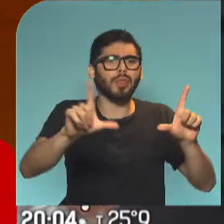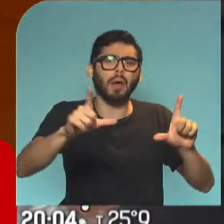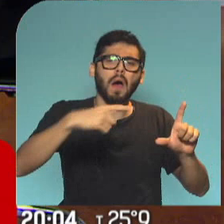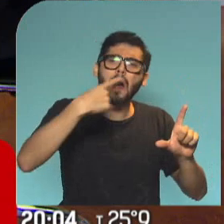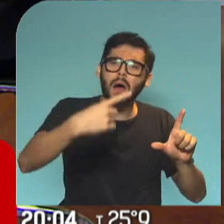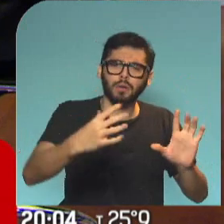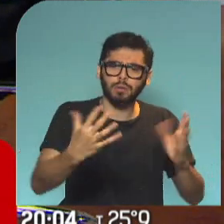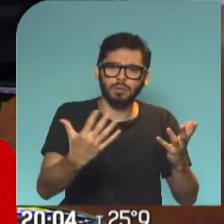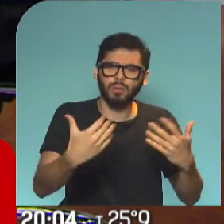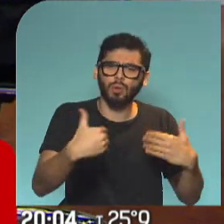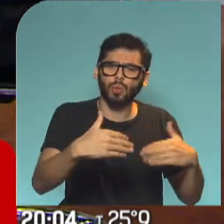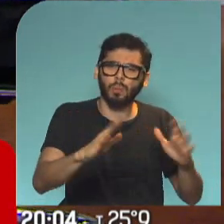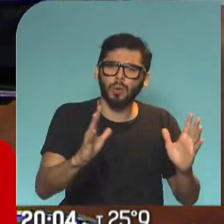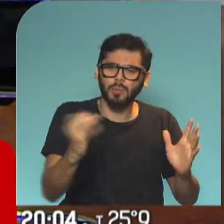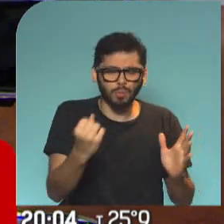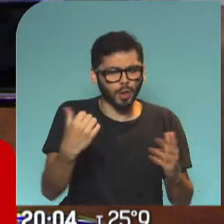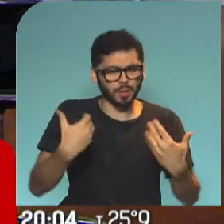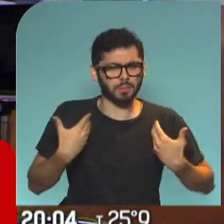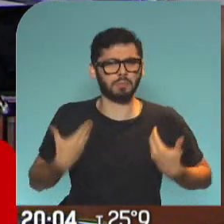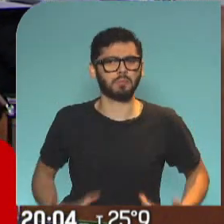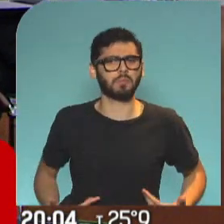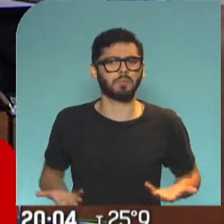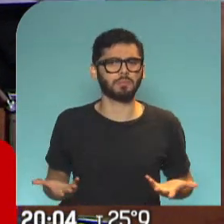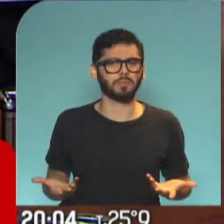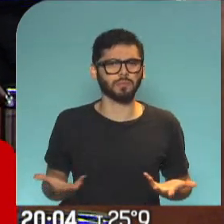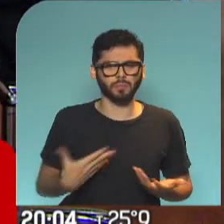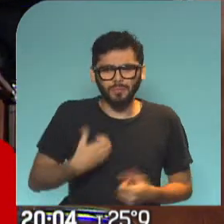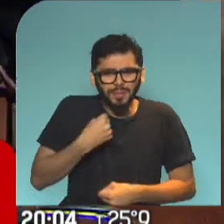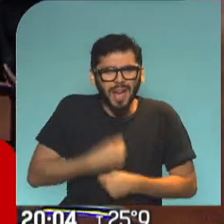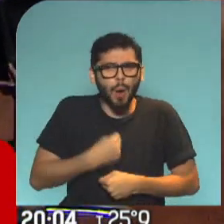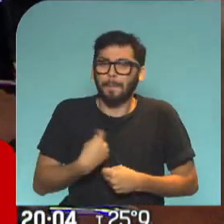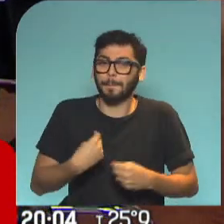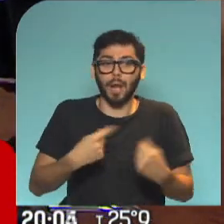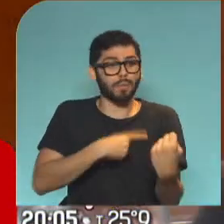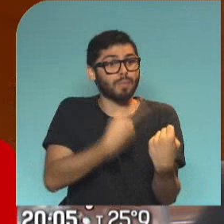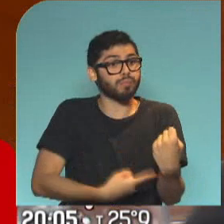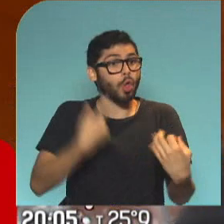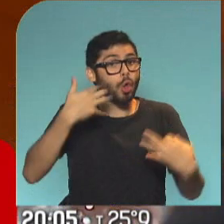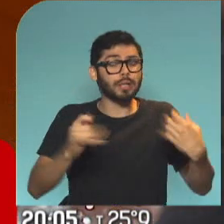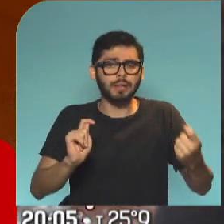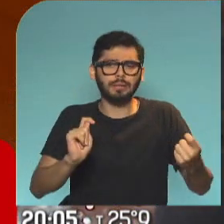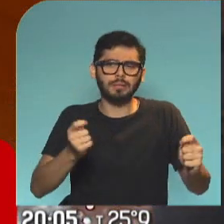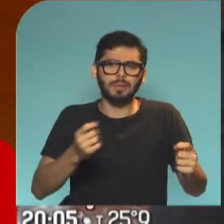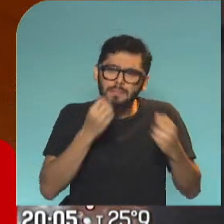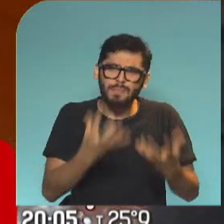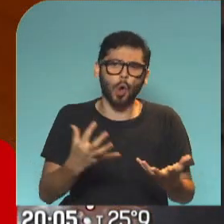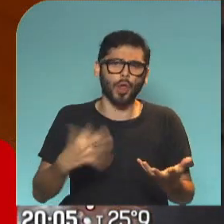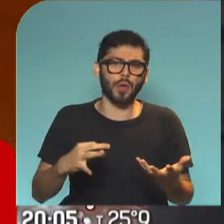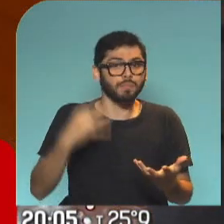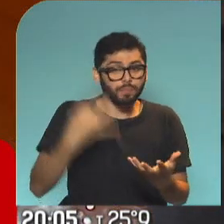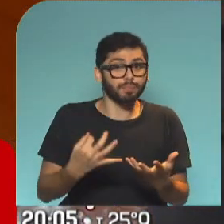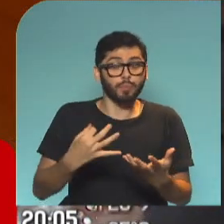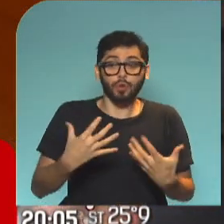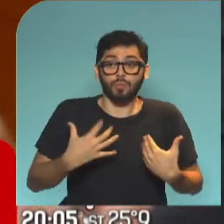importa las convicciones de uno y trabajar para transformar y mejorar este poder judicial que como les dije recién está en deuda